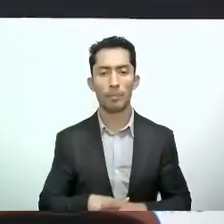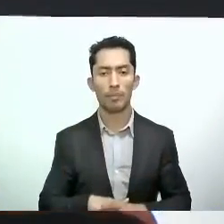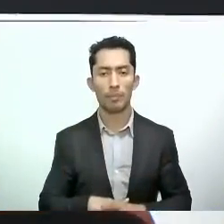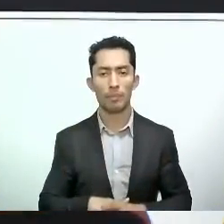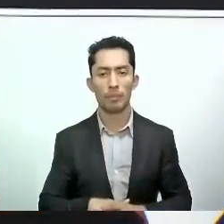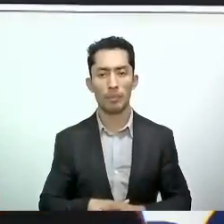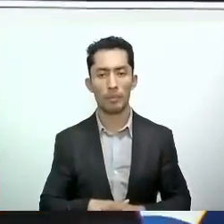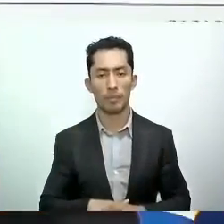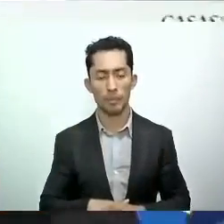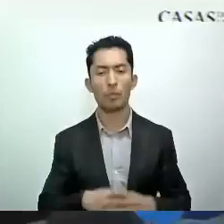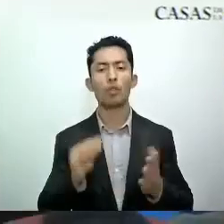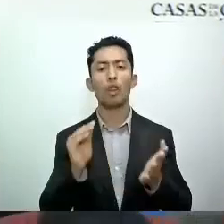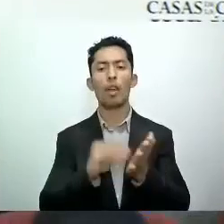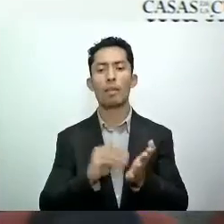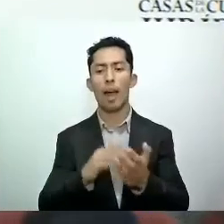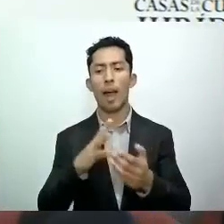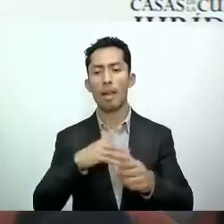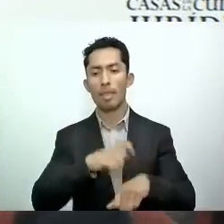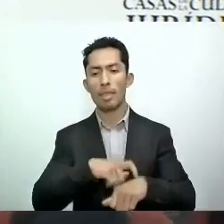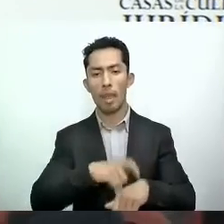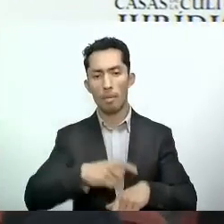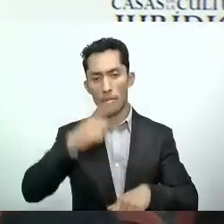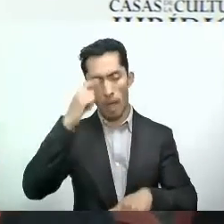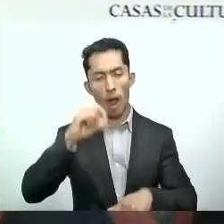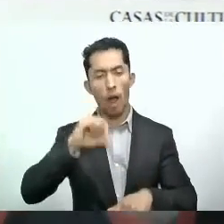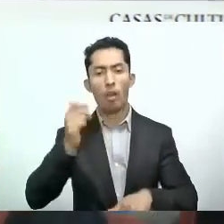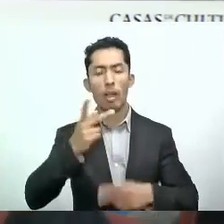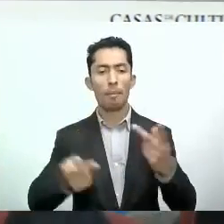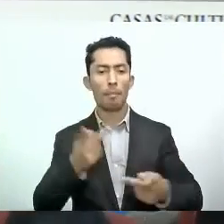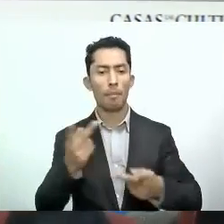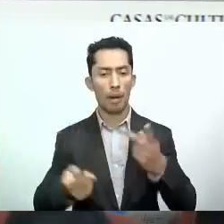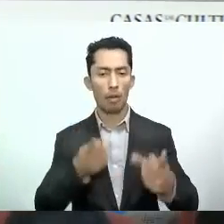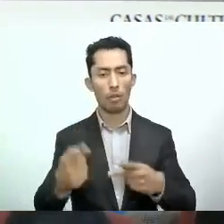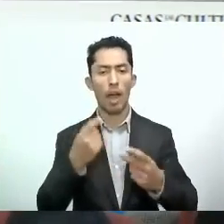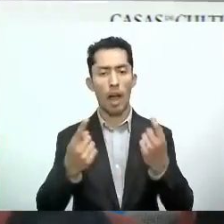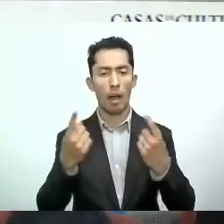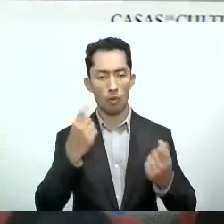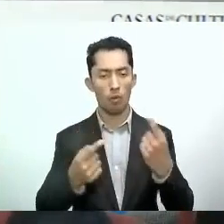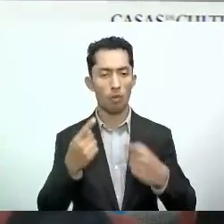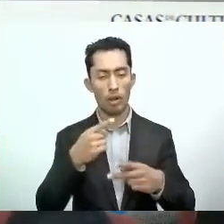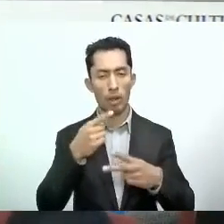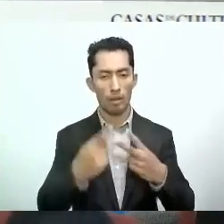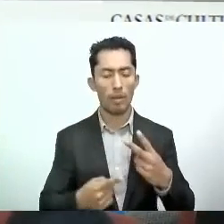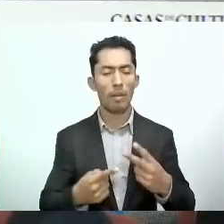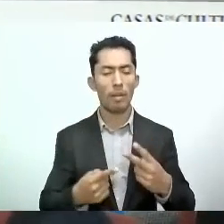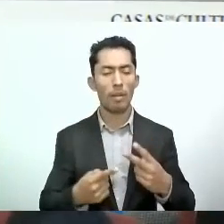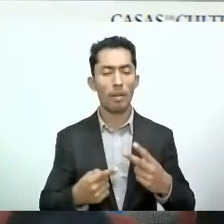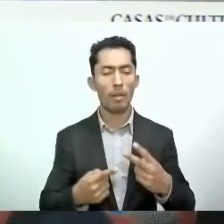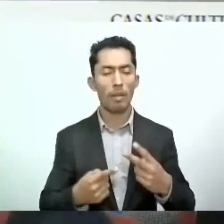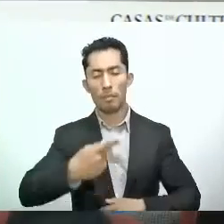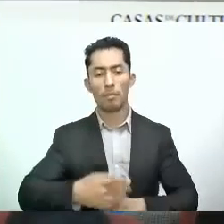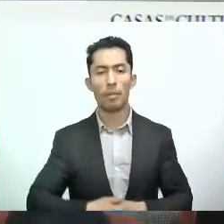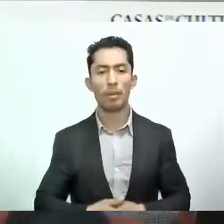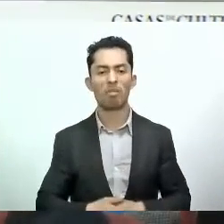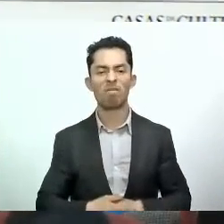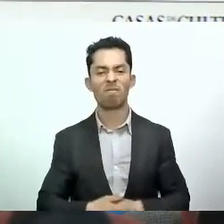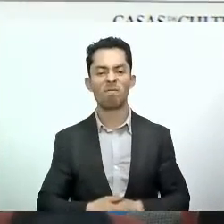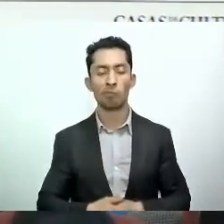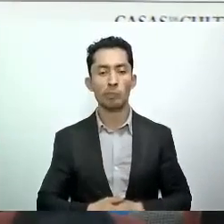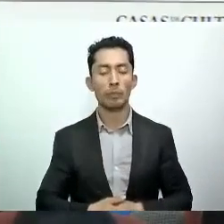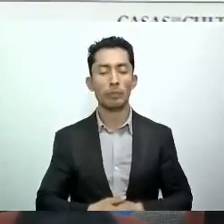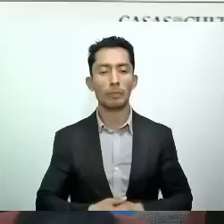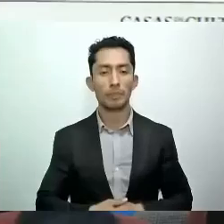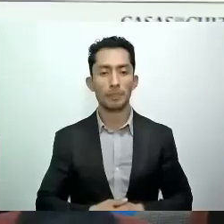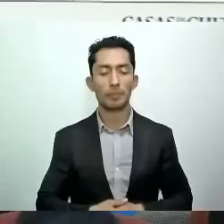Todavía tenemos tiempo para hacer algunas preguntas. Entonces, nos pregunta la audiencia, ¿cuáles son